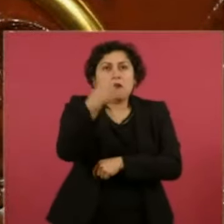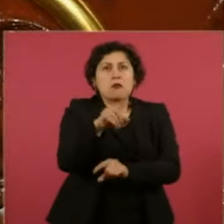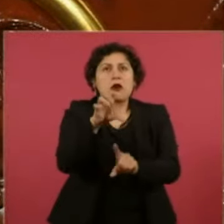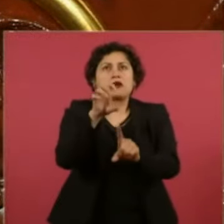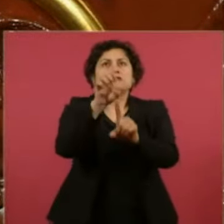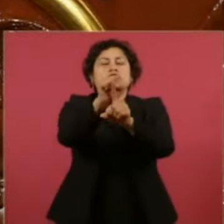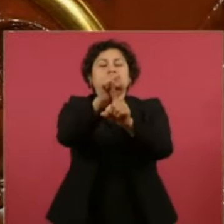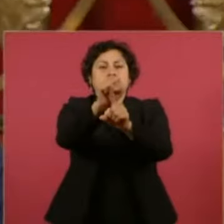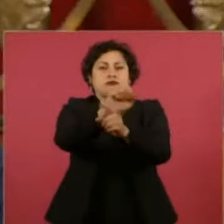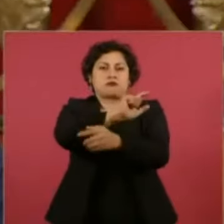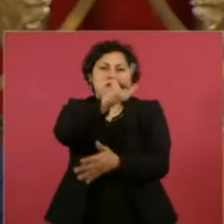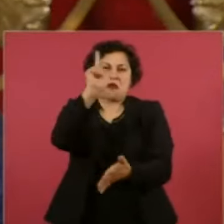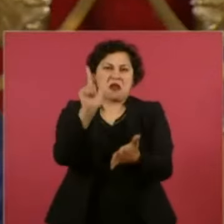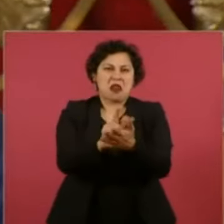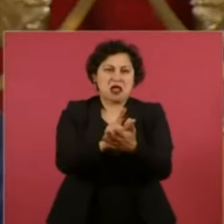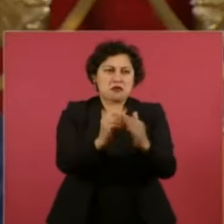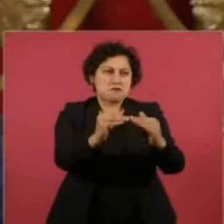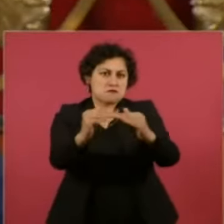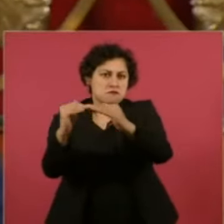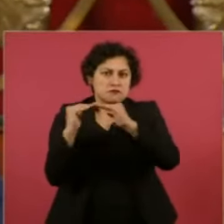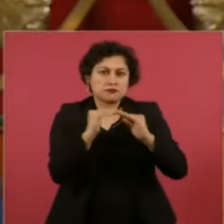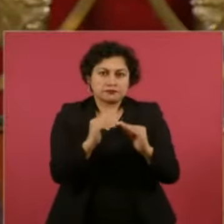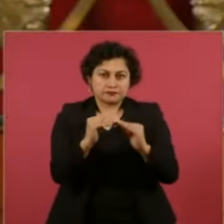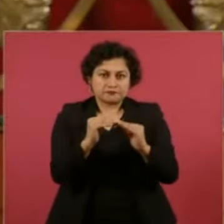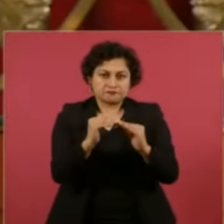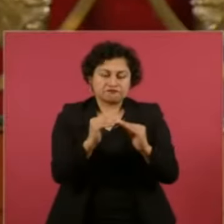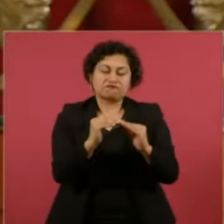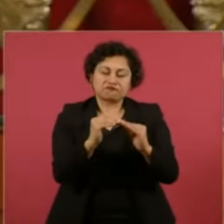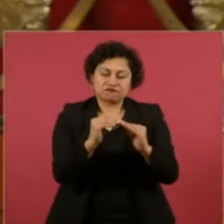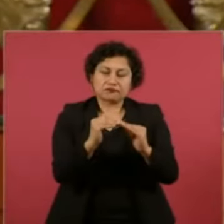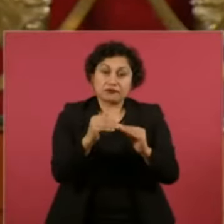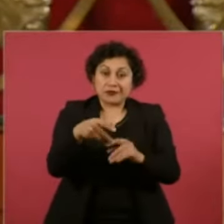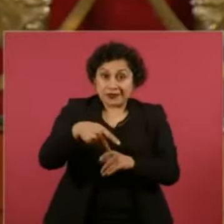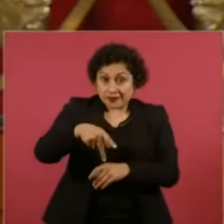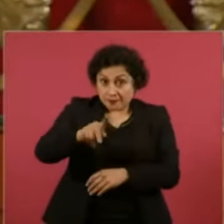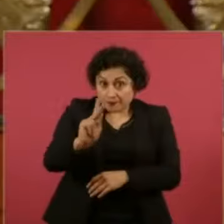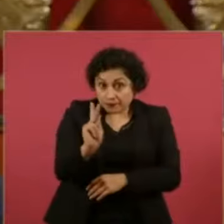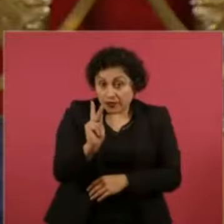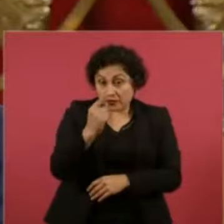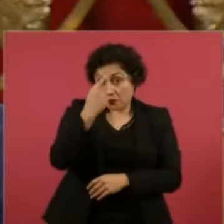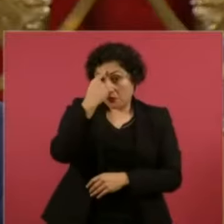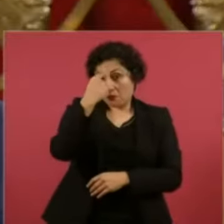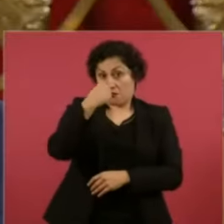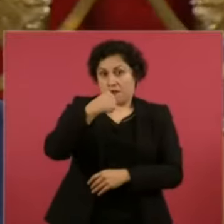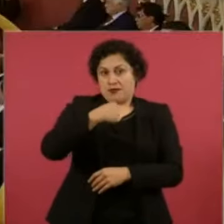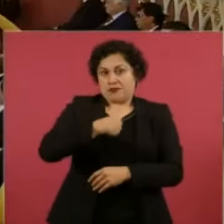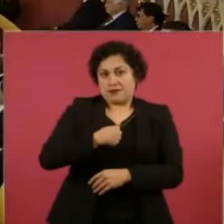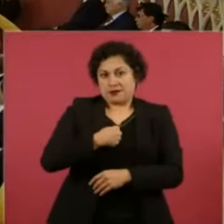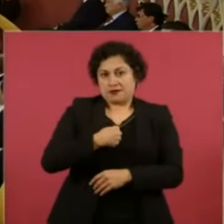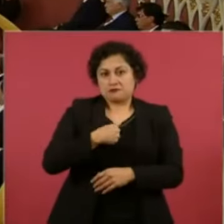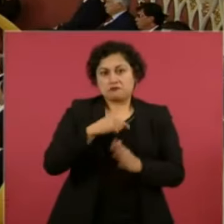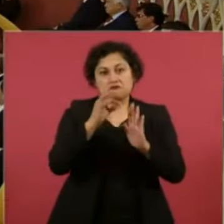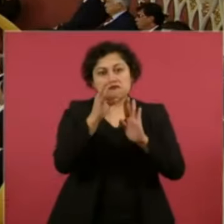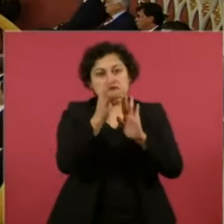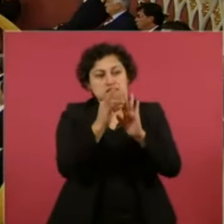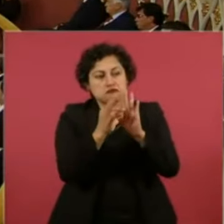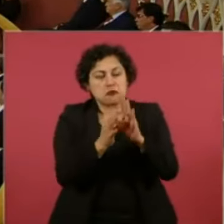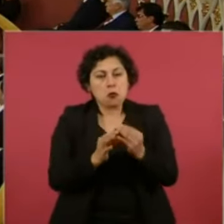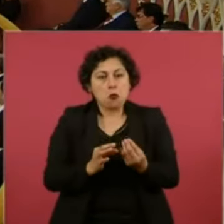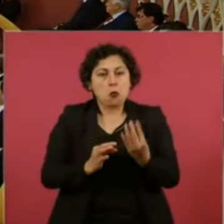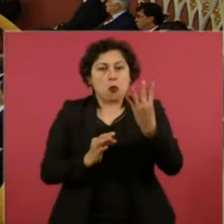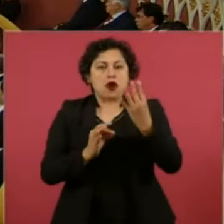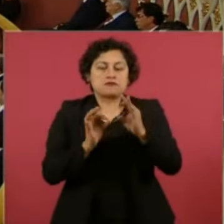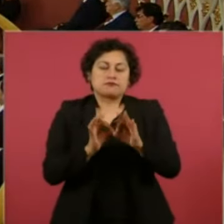de gobierno, como el tema de las pensiones y las becas, por decir, pues no, todo el paquete de ayudas sociales